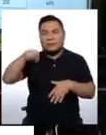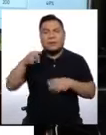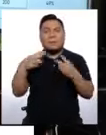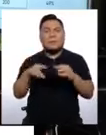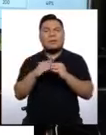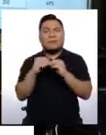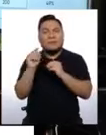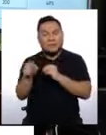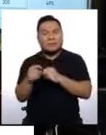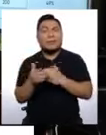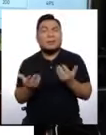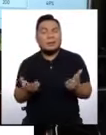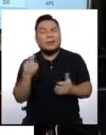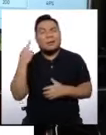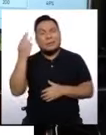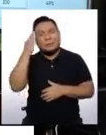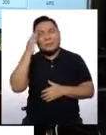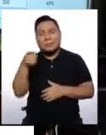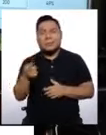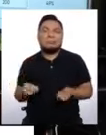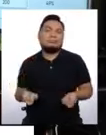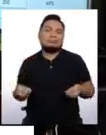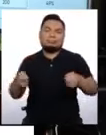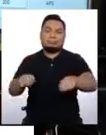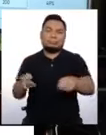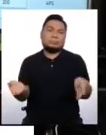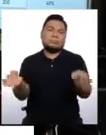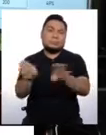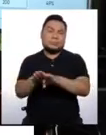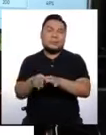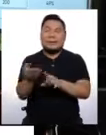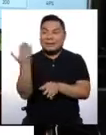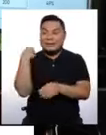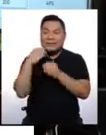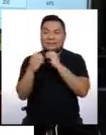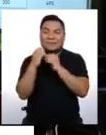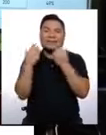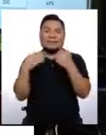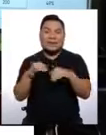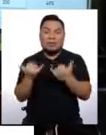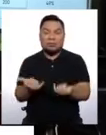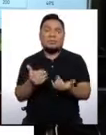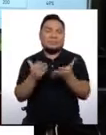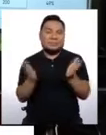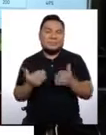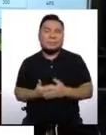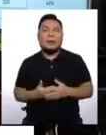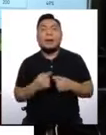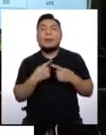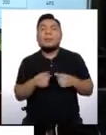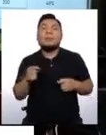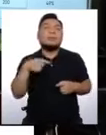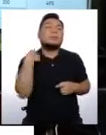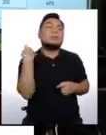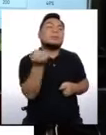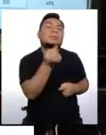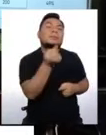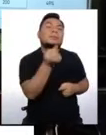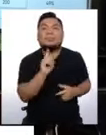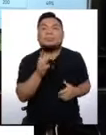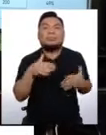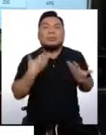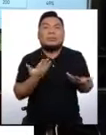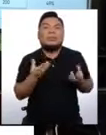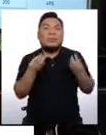código por eso existen interviniendo para corregirlo no podemos funcionar como sociedad sin